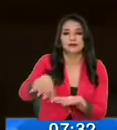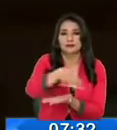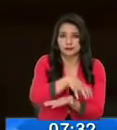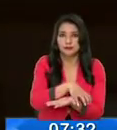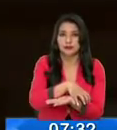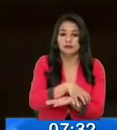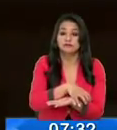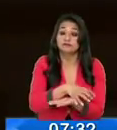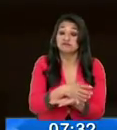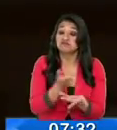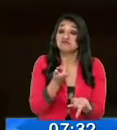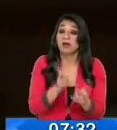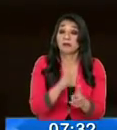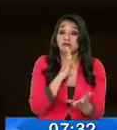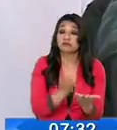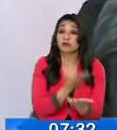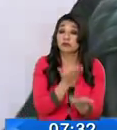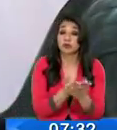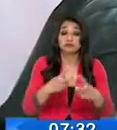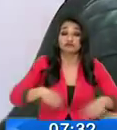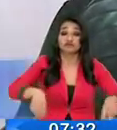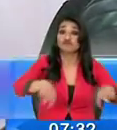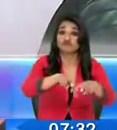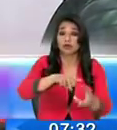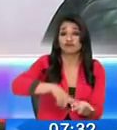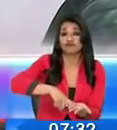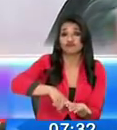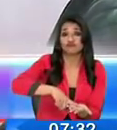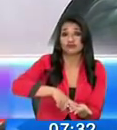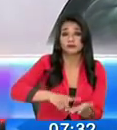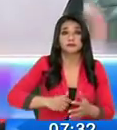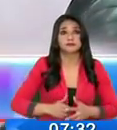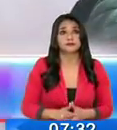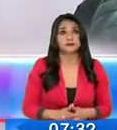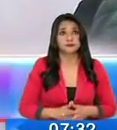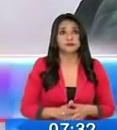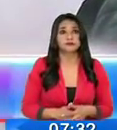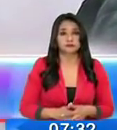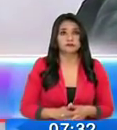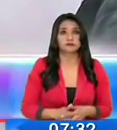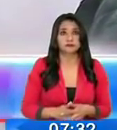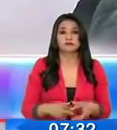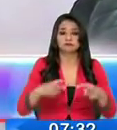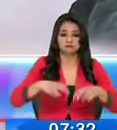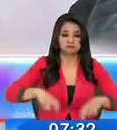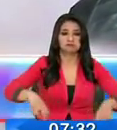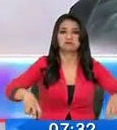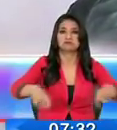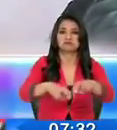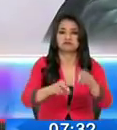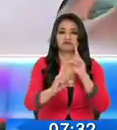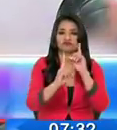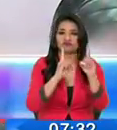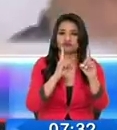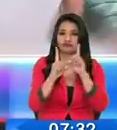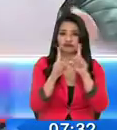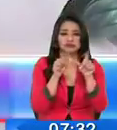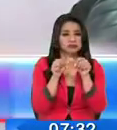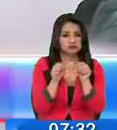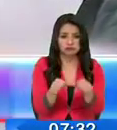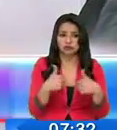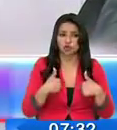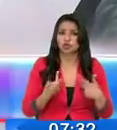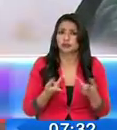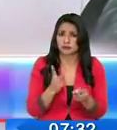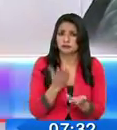no llegaron con las manos vacías. Que nosotros nos mantendremos en la mesa de diálogo para nosotros también ir con